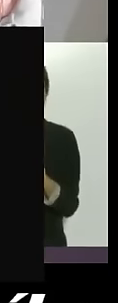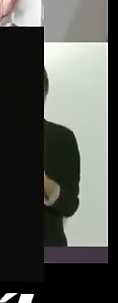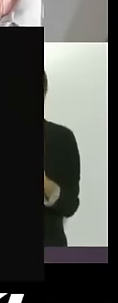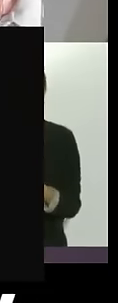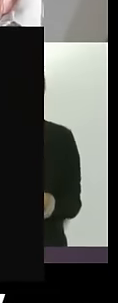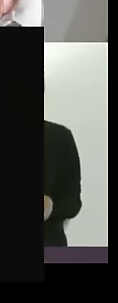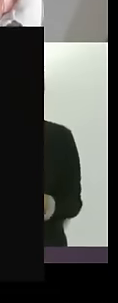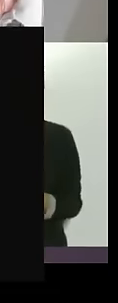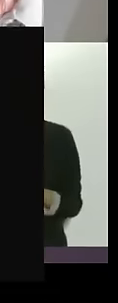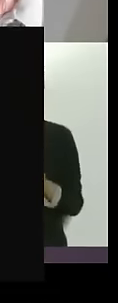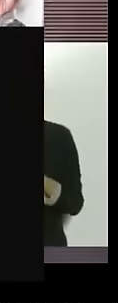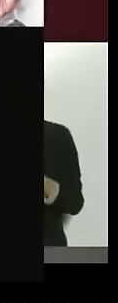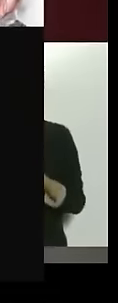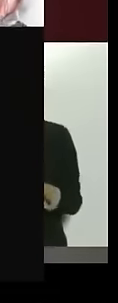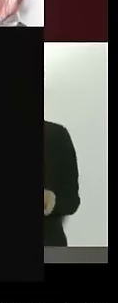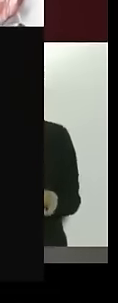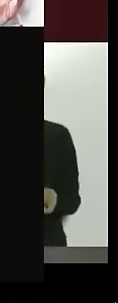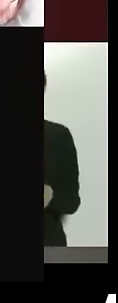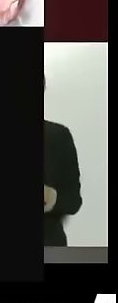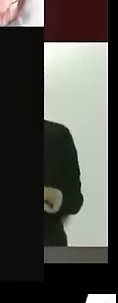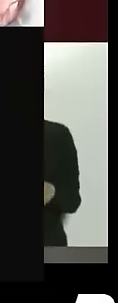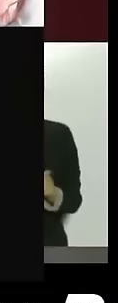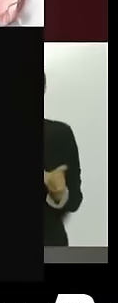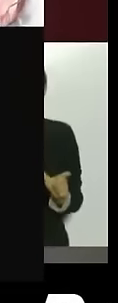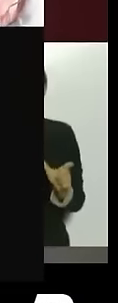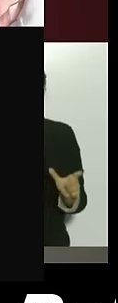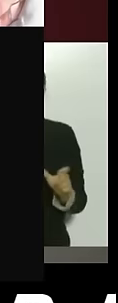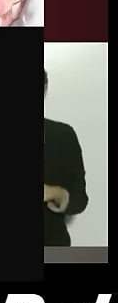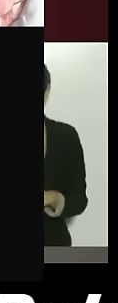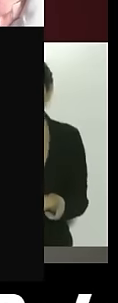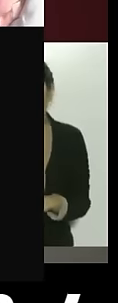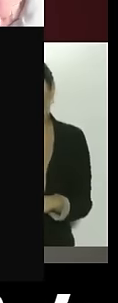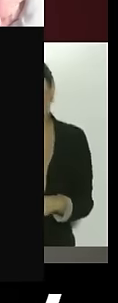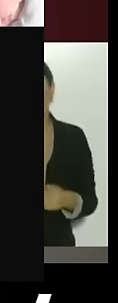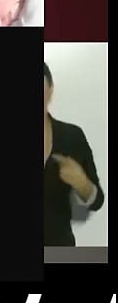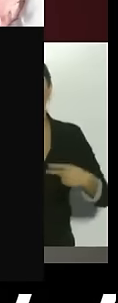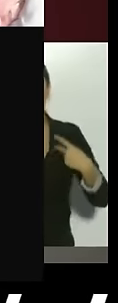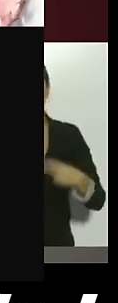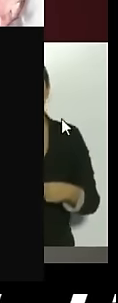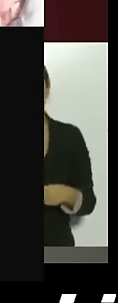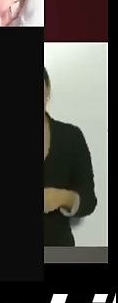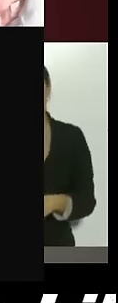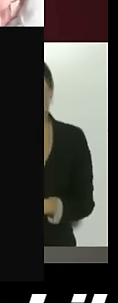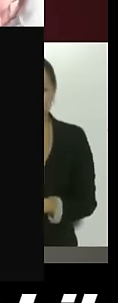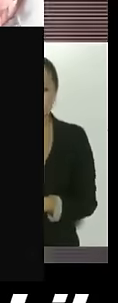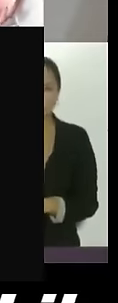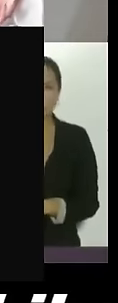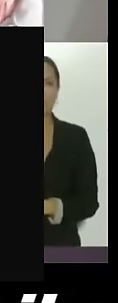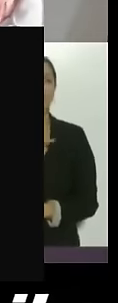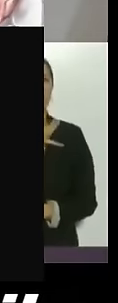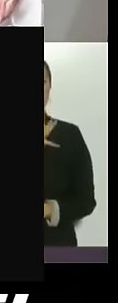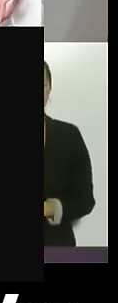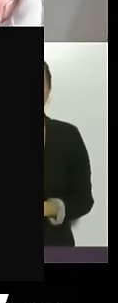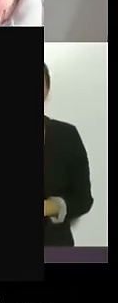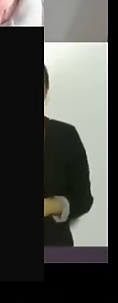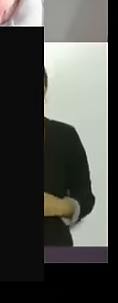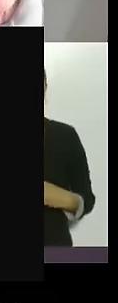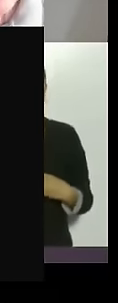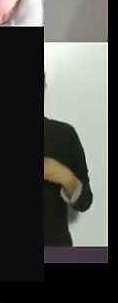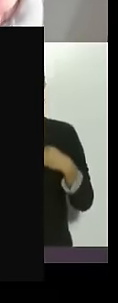unidad y permanencia del estado arbitra y modera el funcionamiento de las